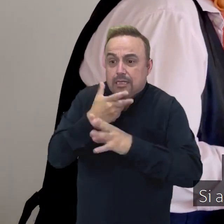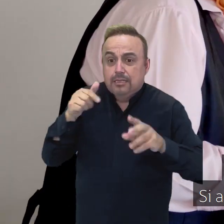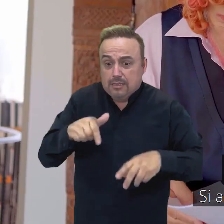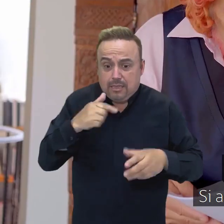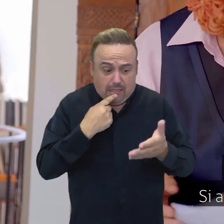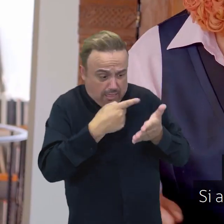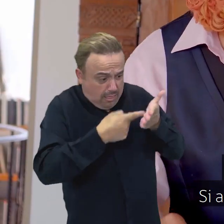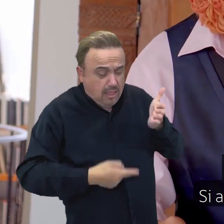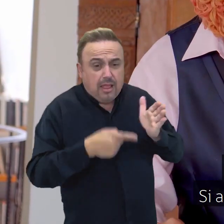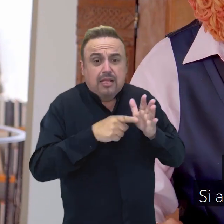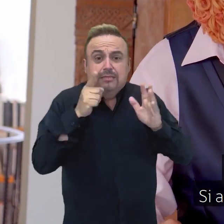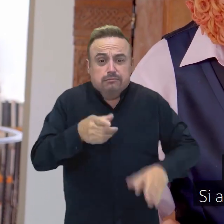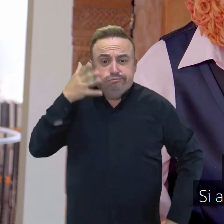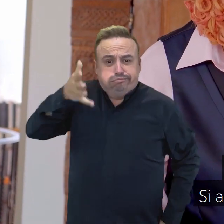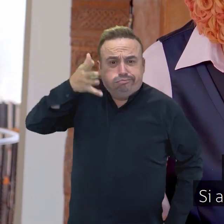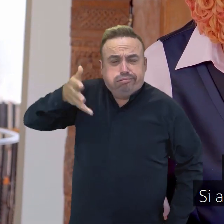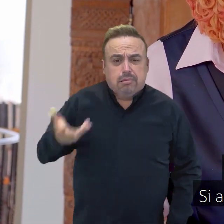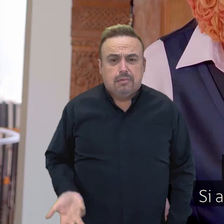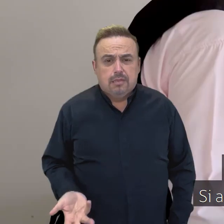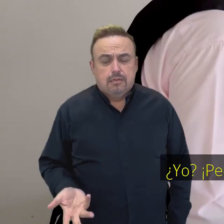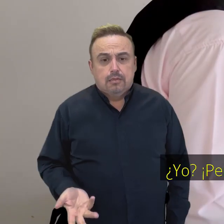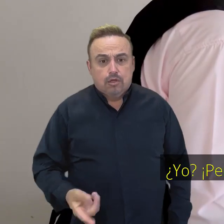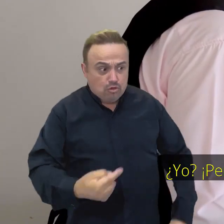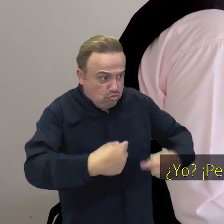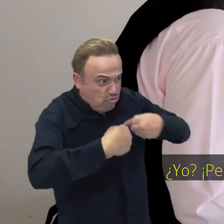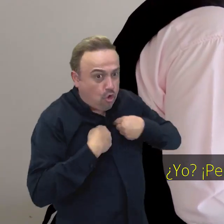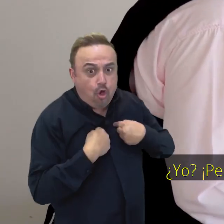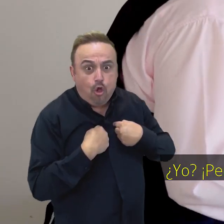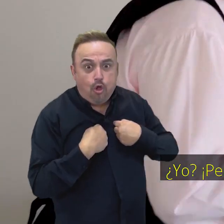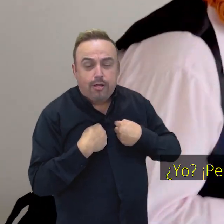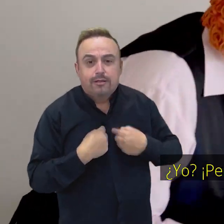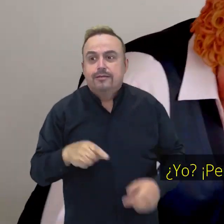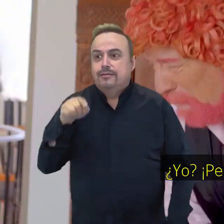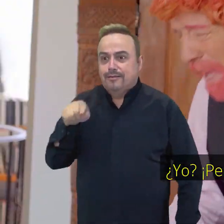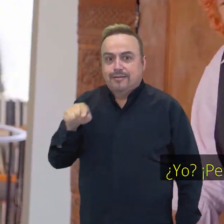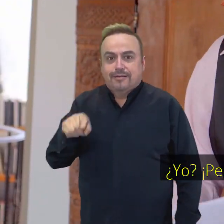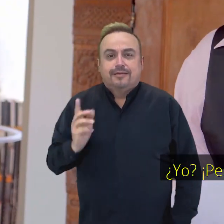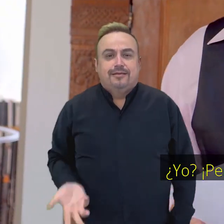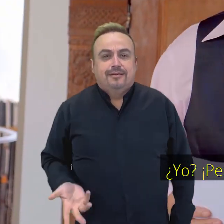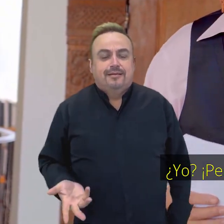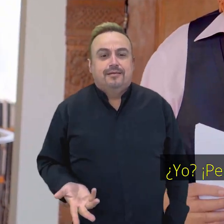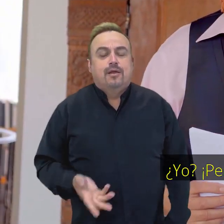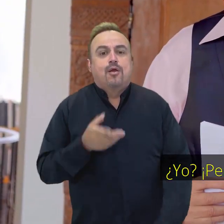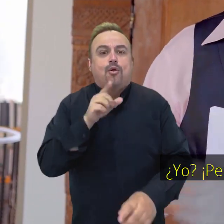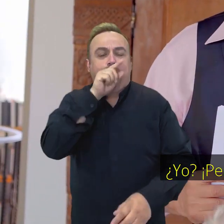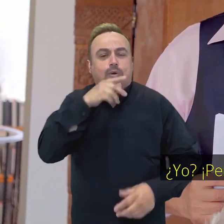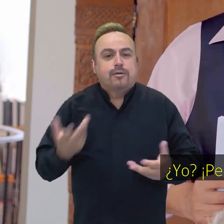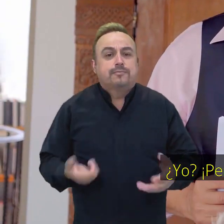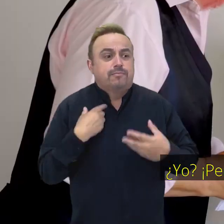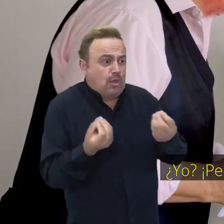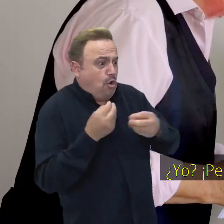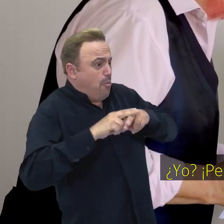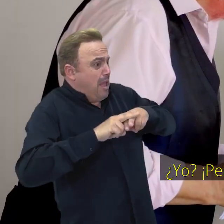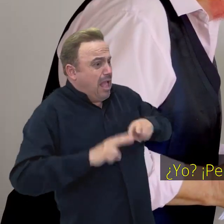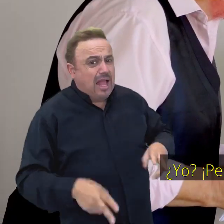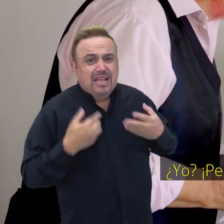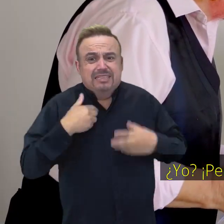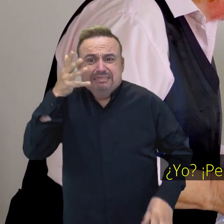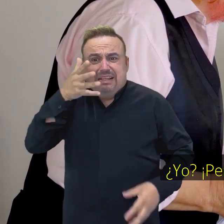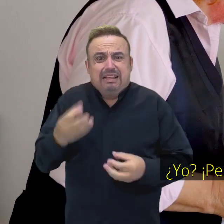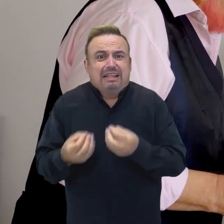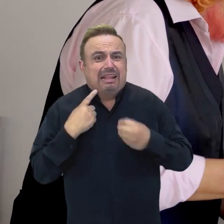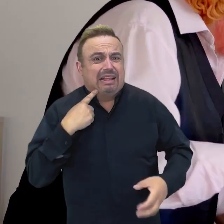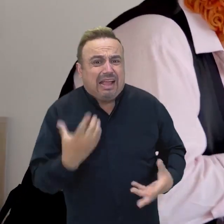a hacer si aquí lo dice? Que va a dar unas charlas. ¡Yo! Pero si usted... Pero Guru. ¿Cómo voy a hacer una charla de